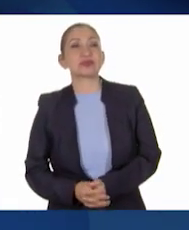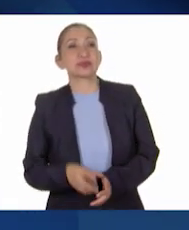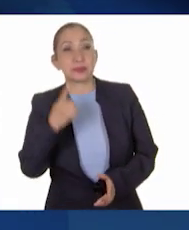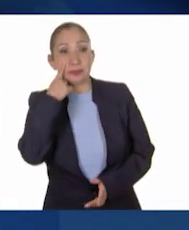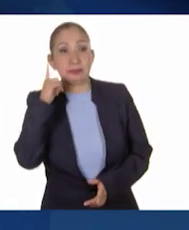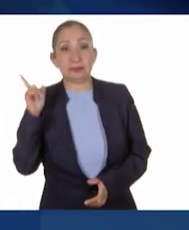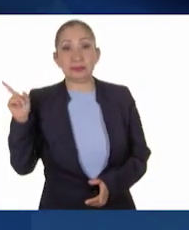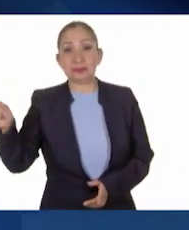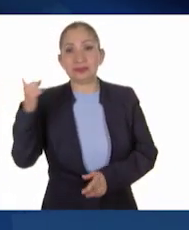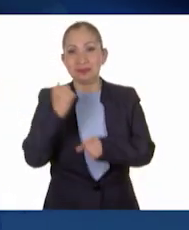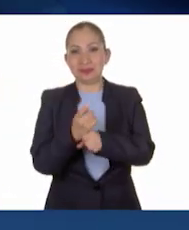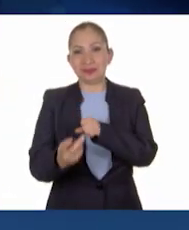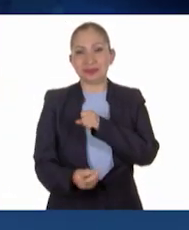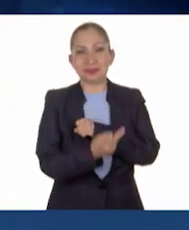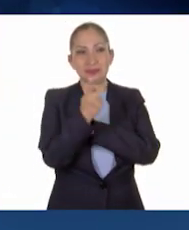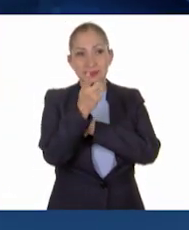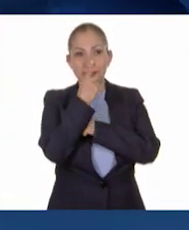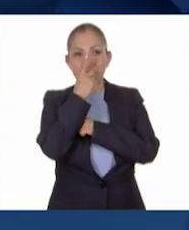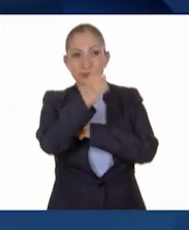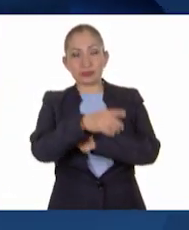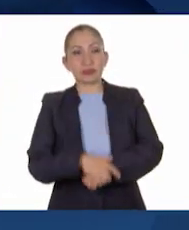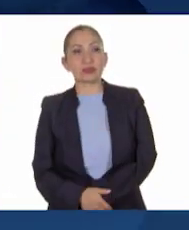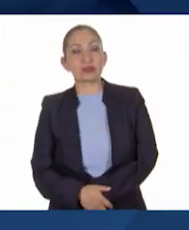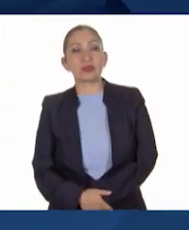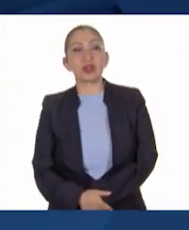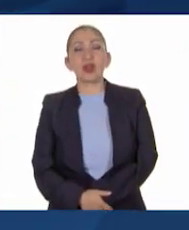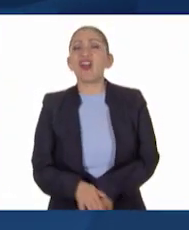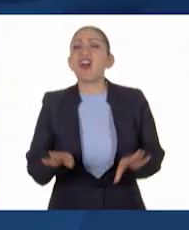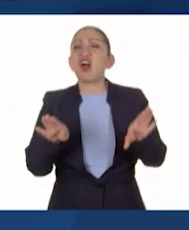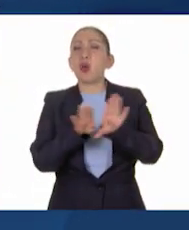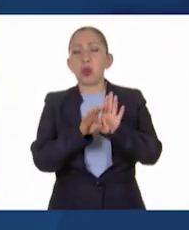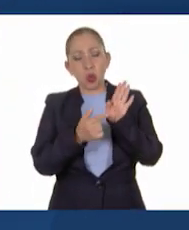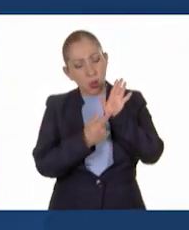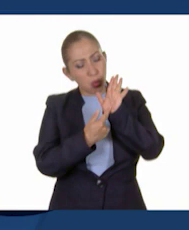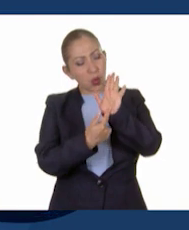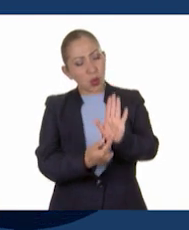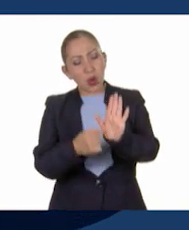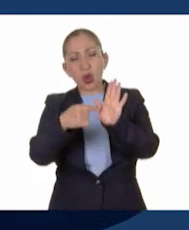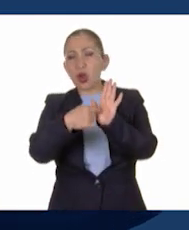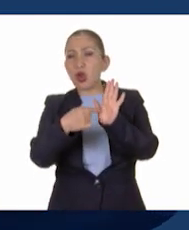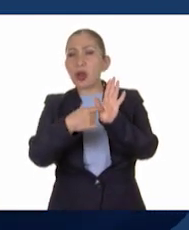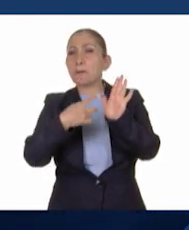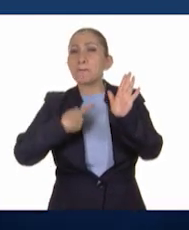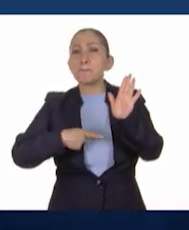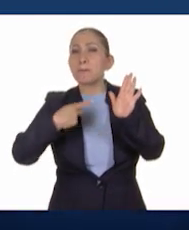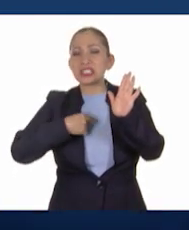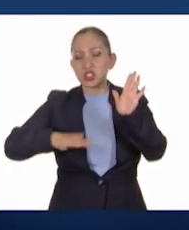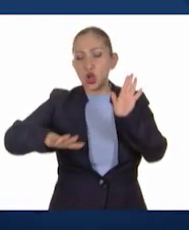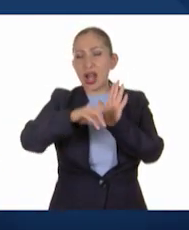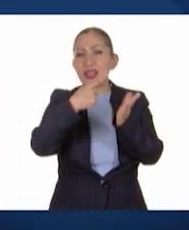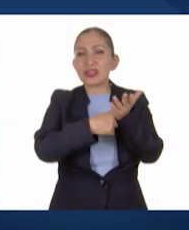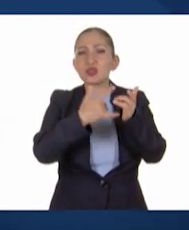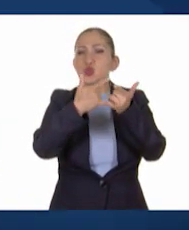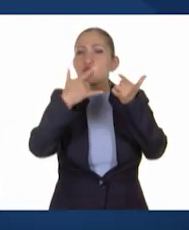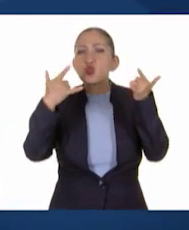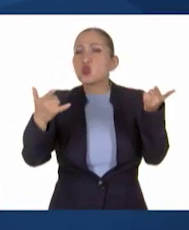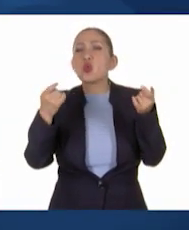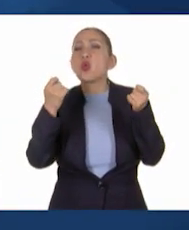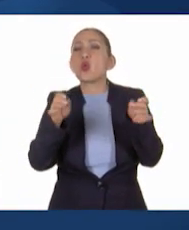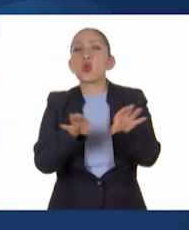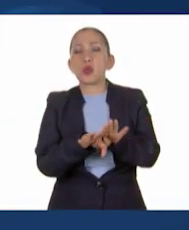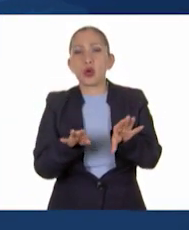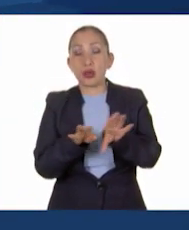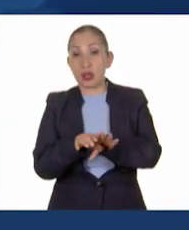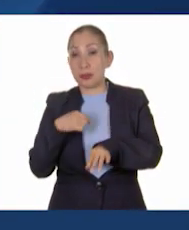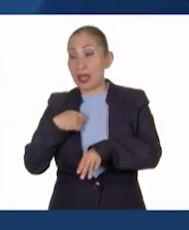la primera pregunta nos dice, ¿cómo se presenta a los personajes? Y en este caso,